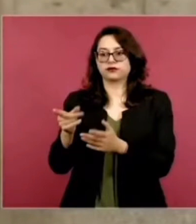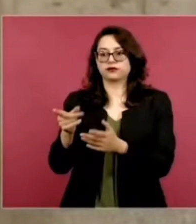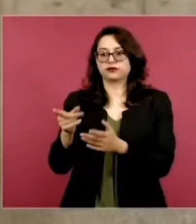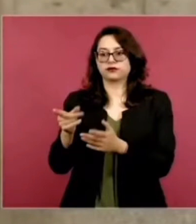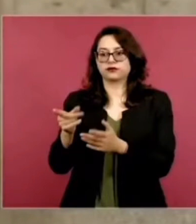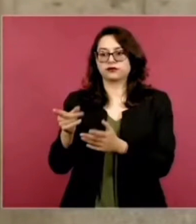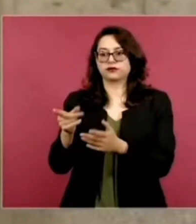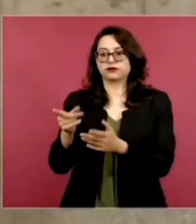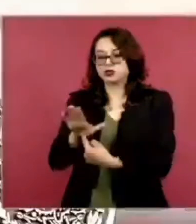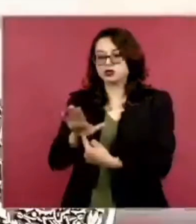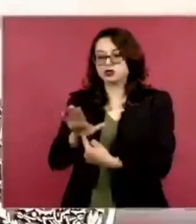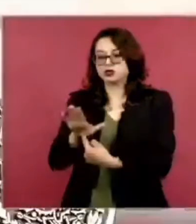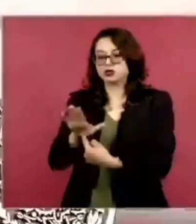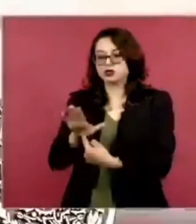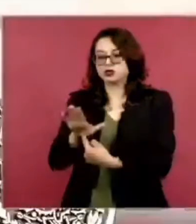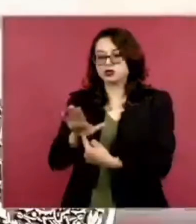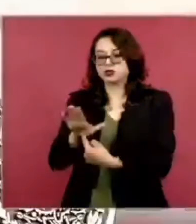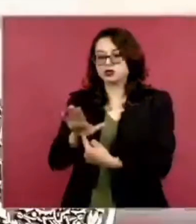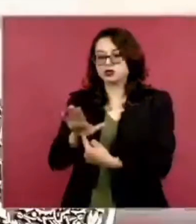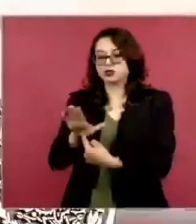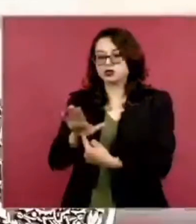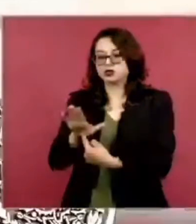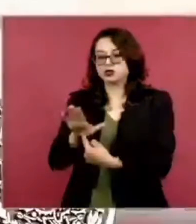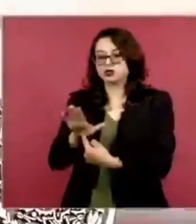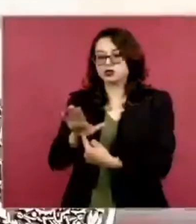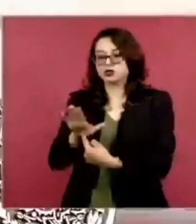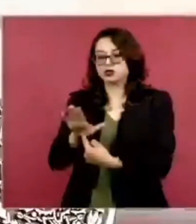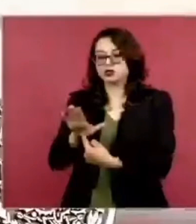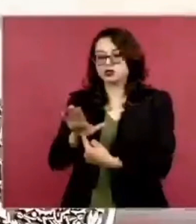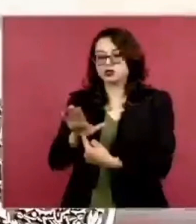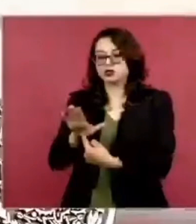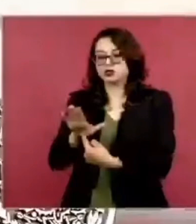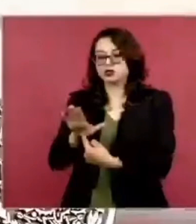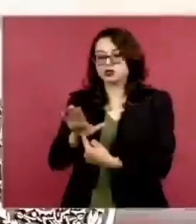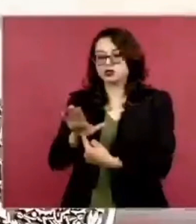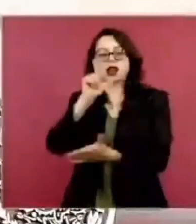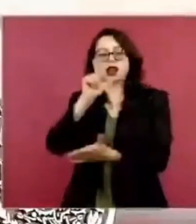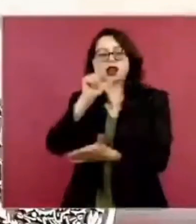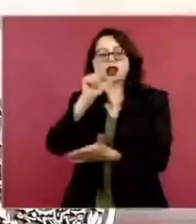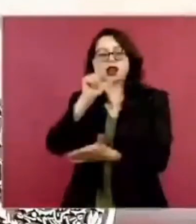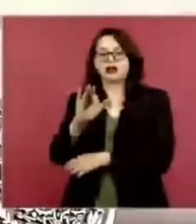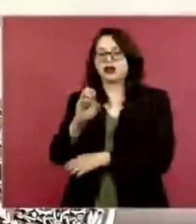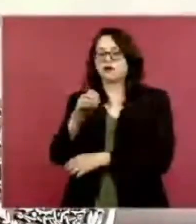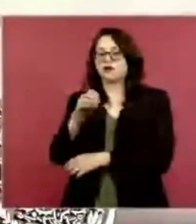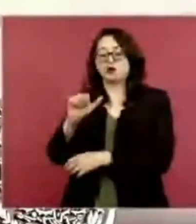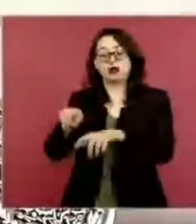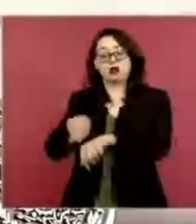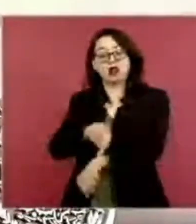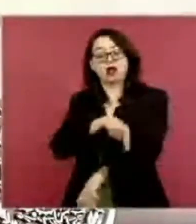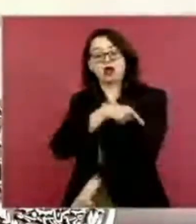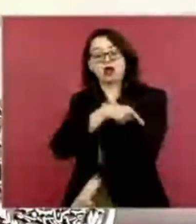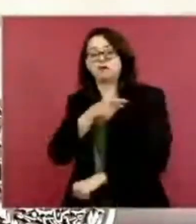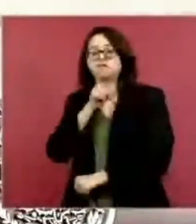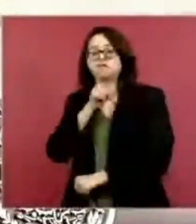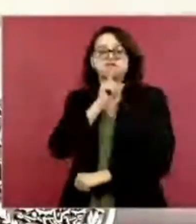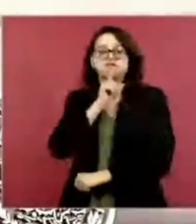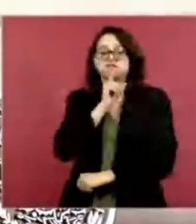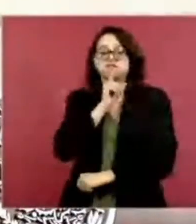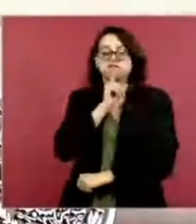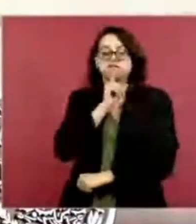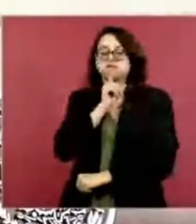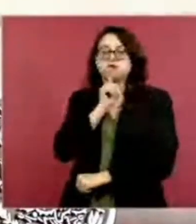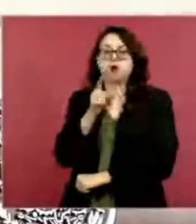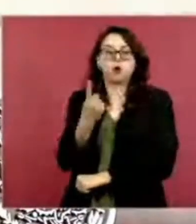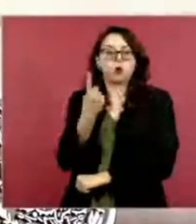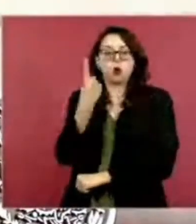considerandos para las leyes de reforma, no. Es un párrafo, lo que más me gusta de